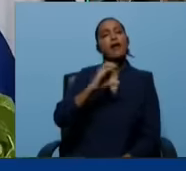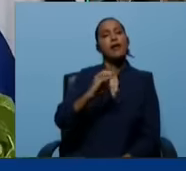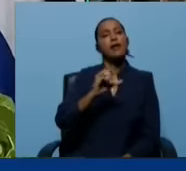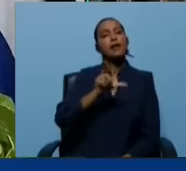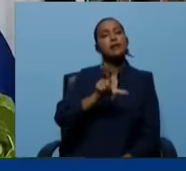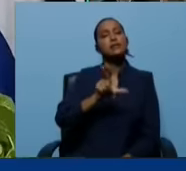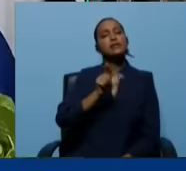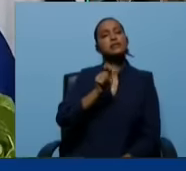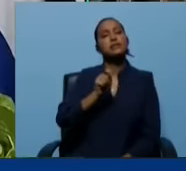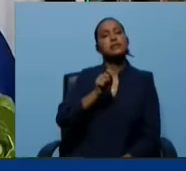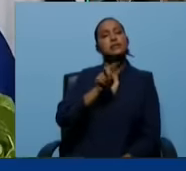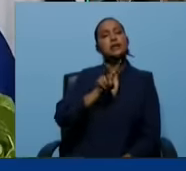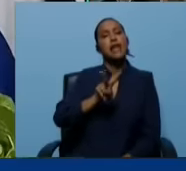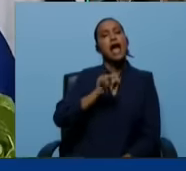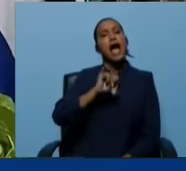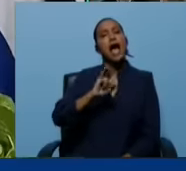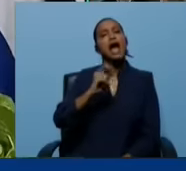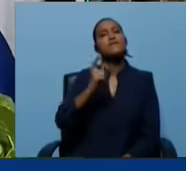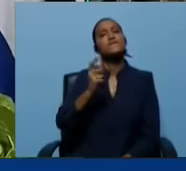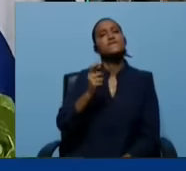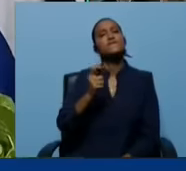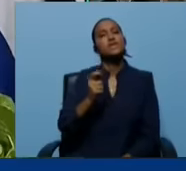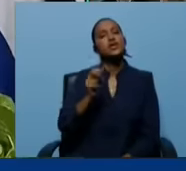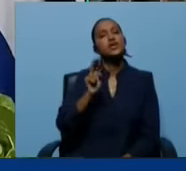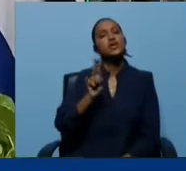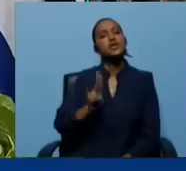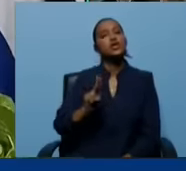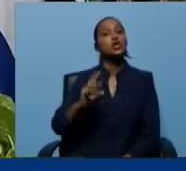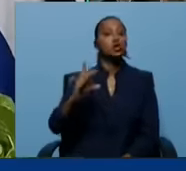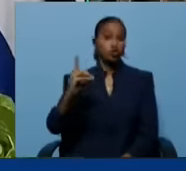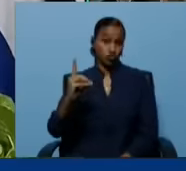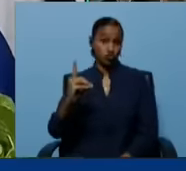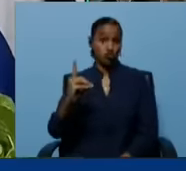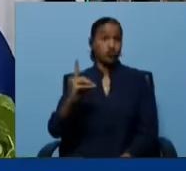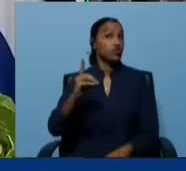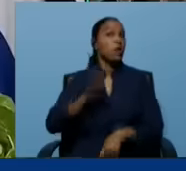con esclavos de África